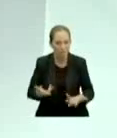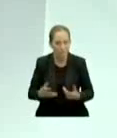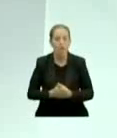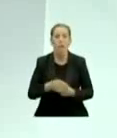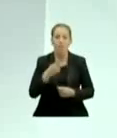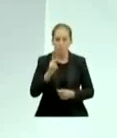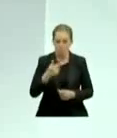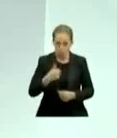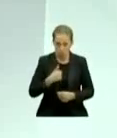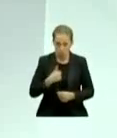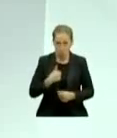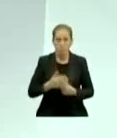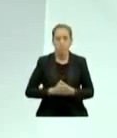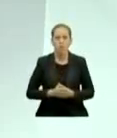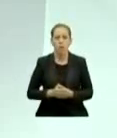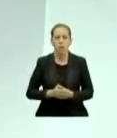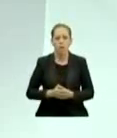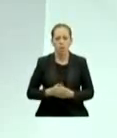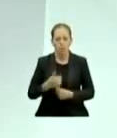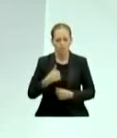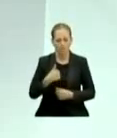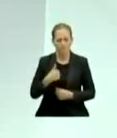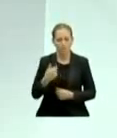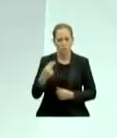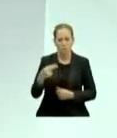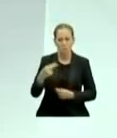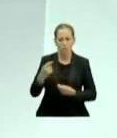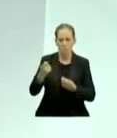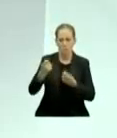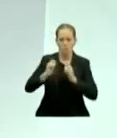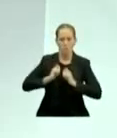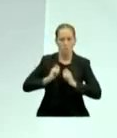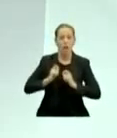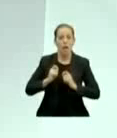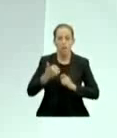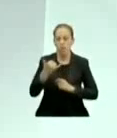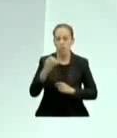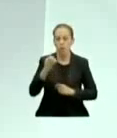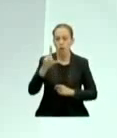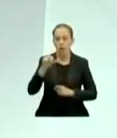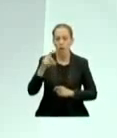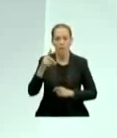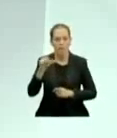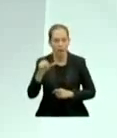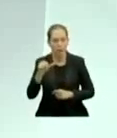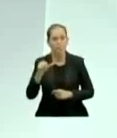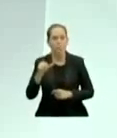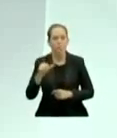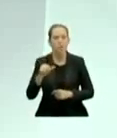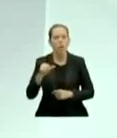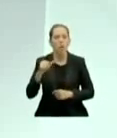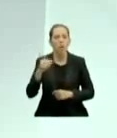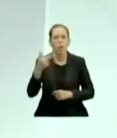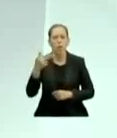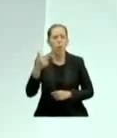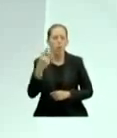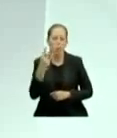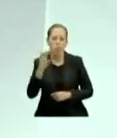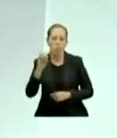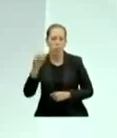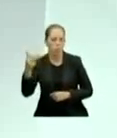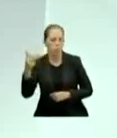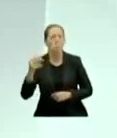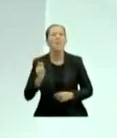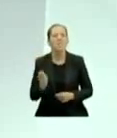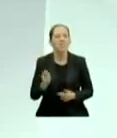serie, pero Doctor Who cambia de personalidad conforme... No me veas con cara de que no sabes de lo que estoy hablando. No, sí, adelante, termina. No, bueno, entonces hay